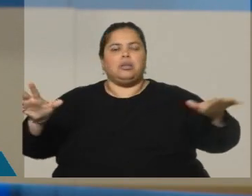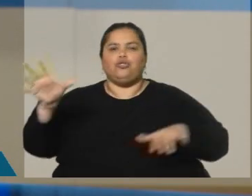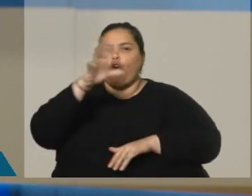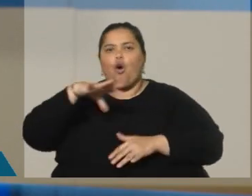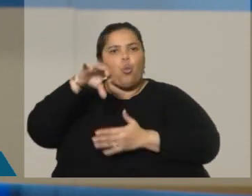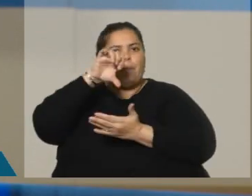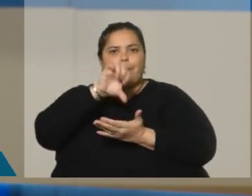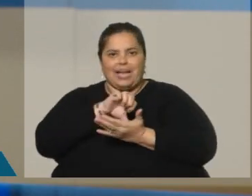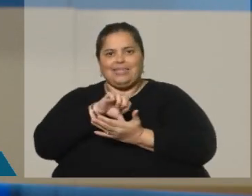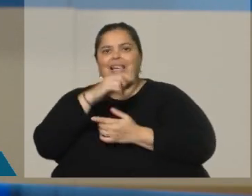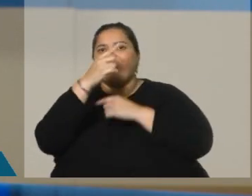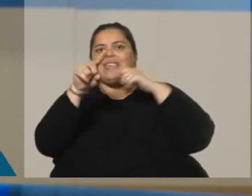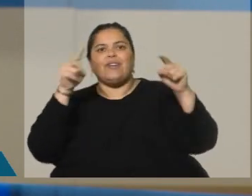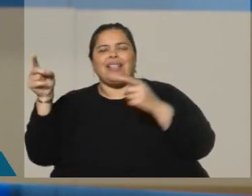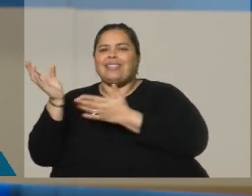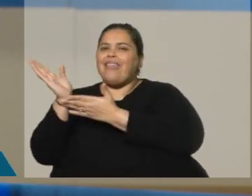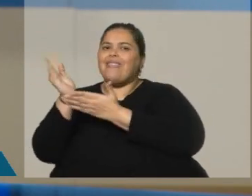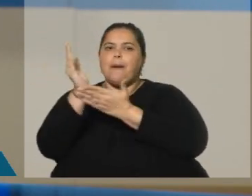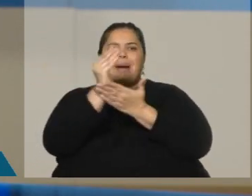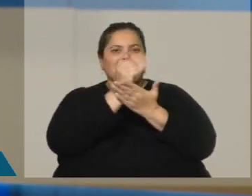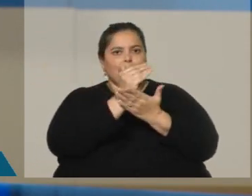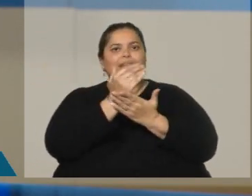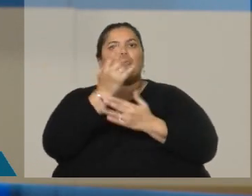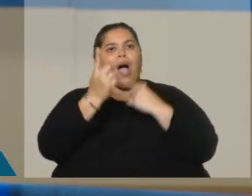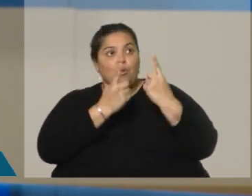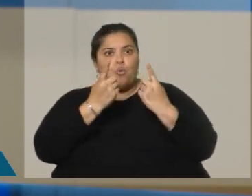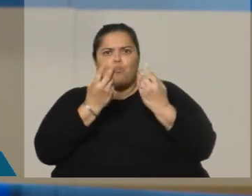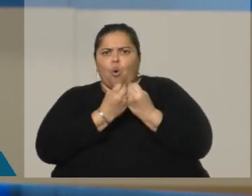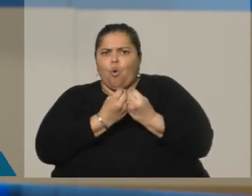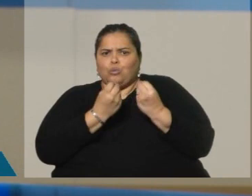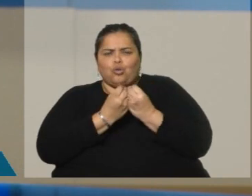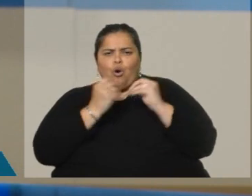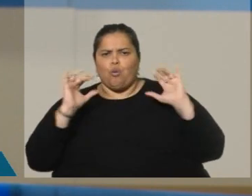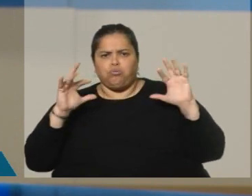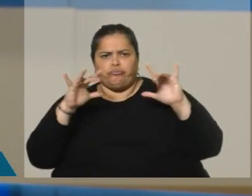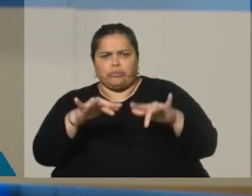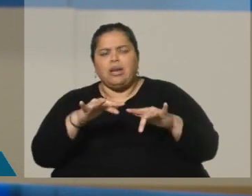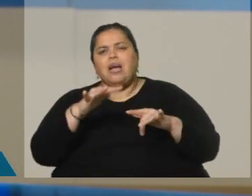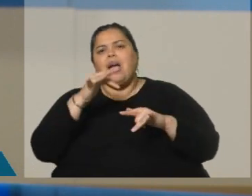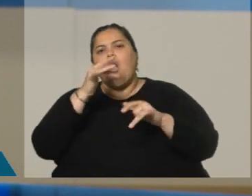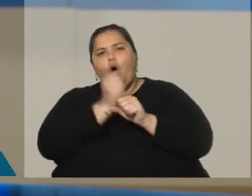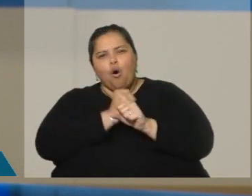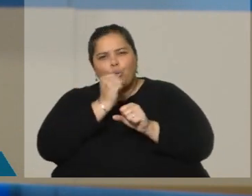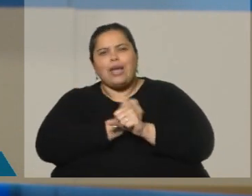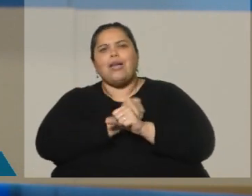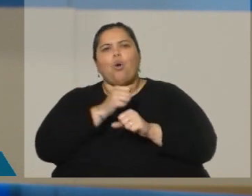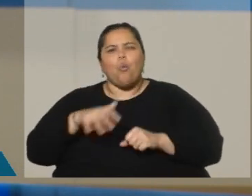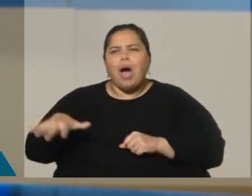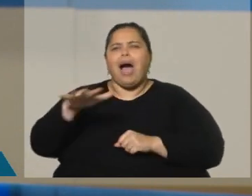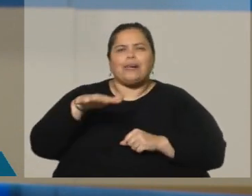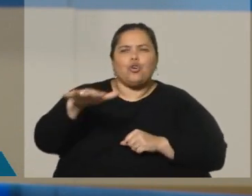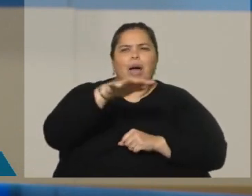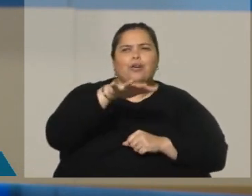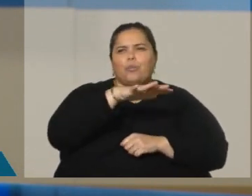aquellos departamentos sobre todo que Donde había gran concentración Obrera y verdadero barrios de de